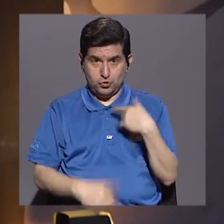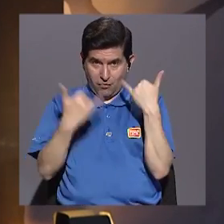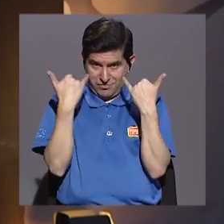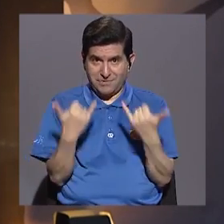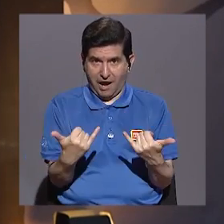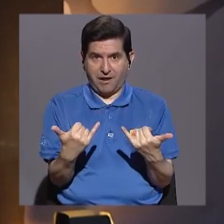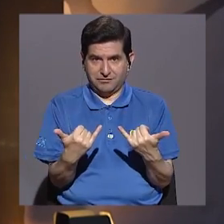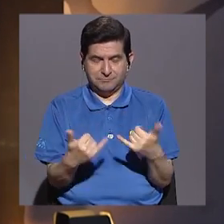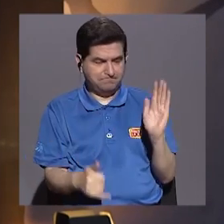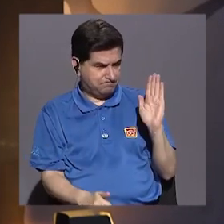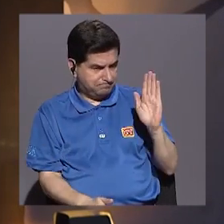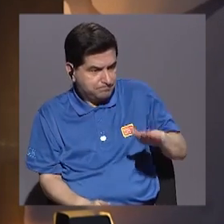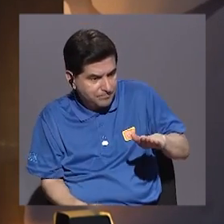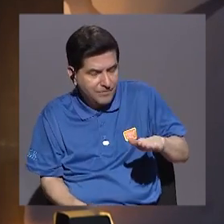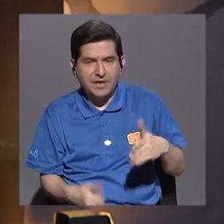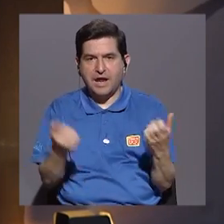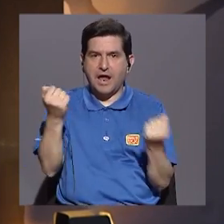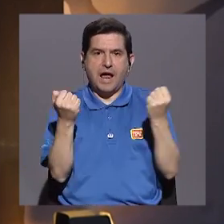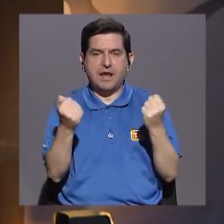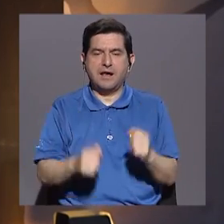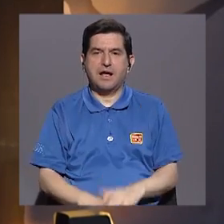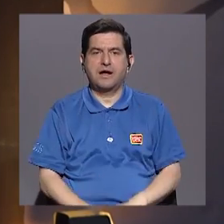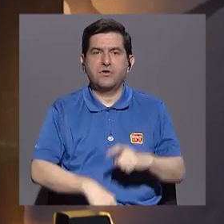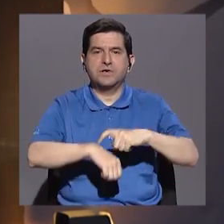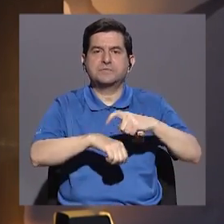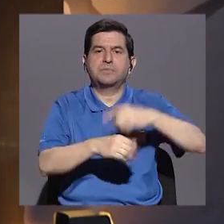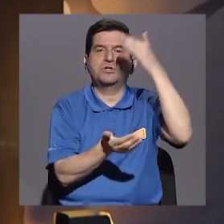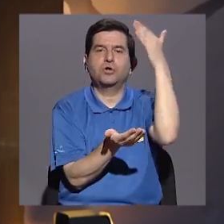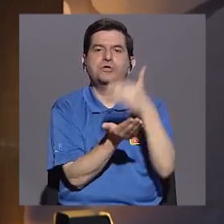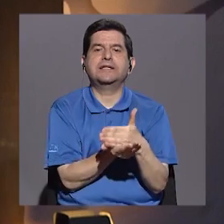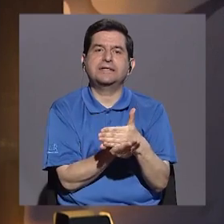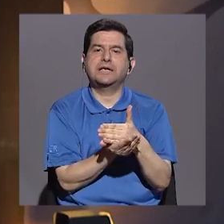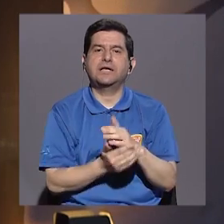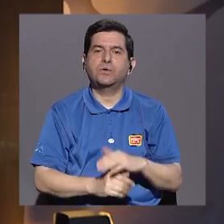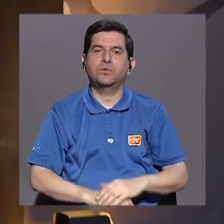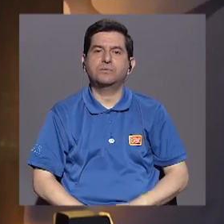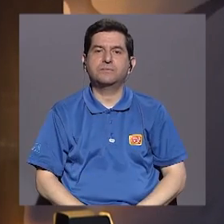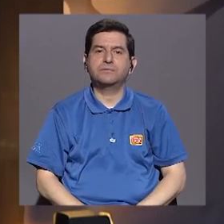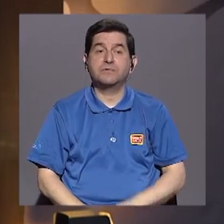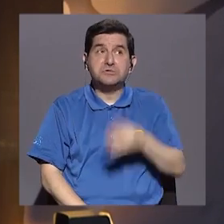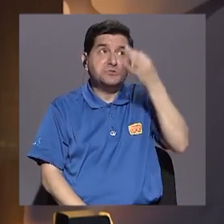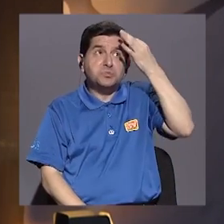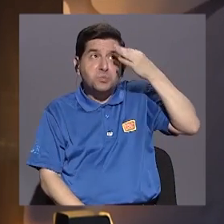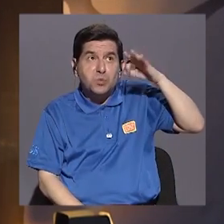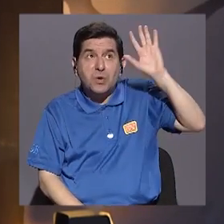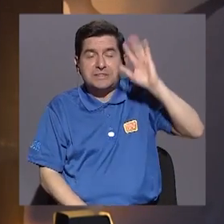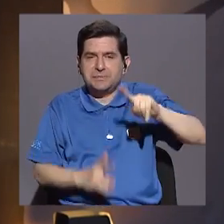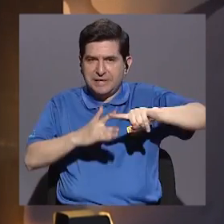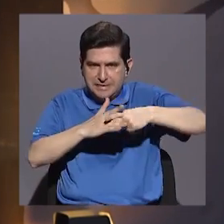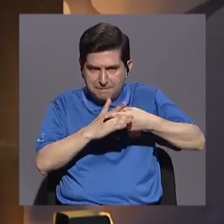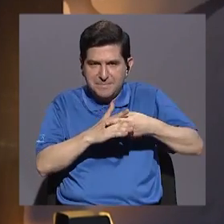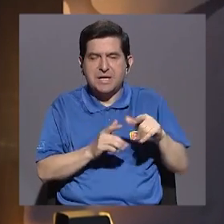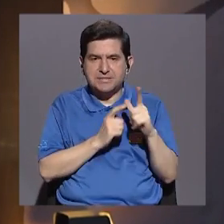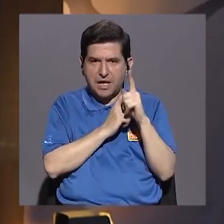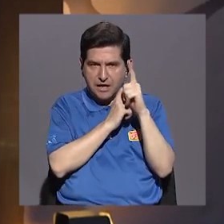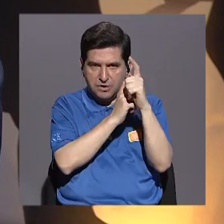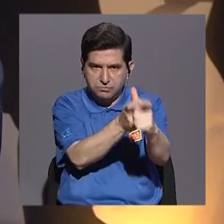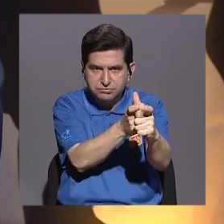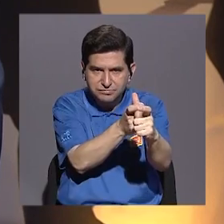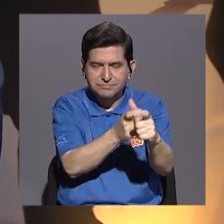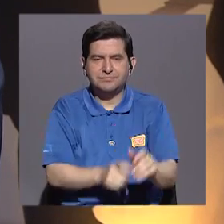uno aprieto el vehículo está está detenido el gas es muy que va a empezar a acelerar